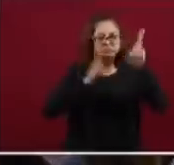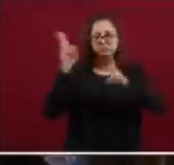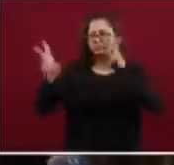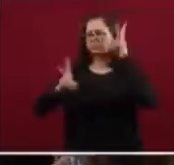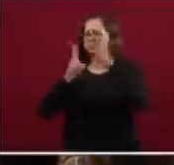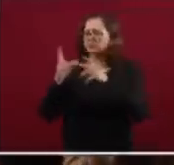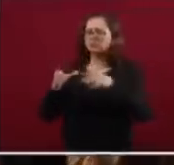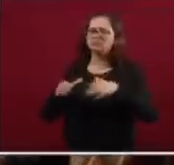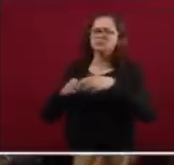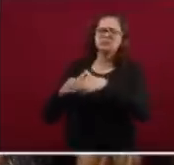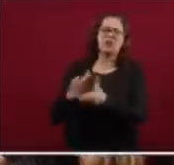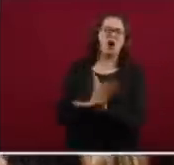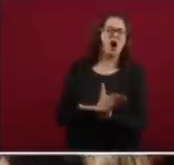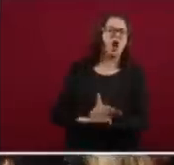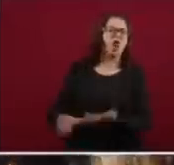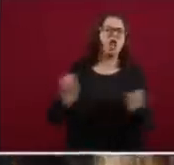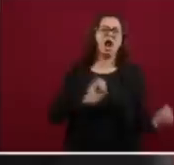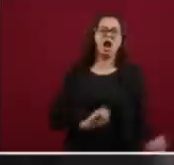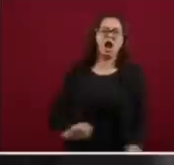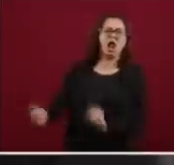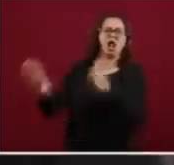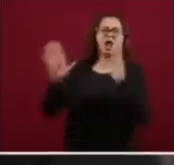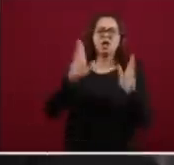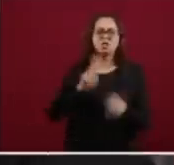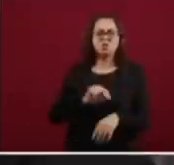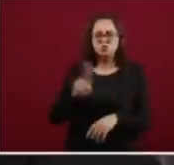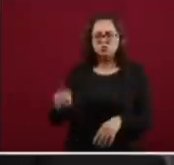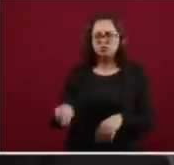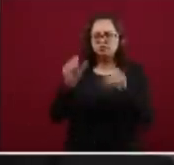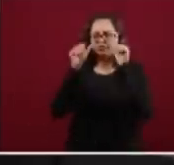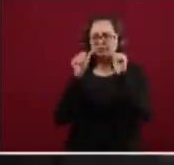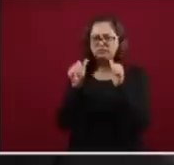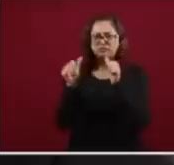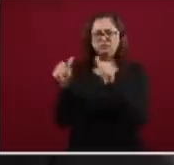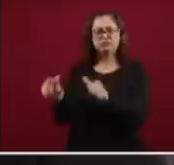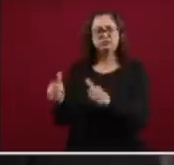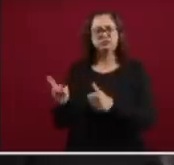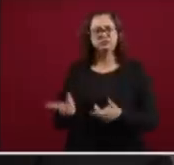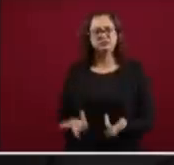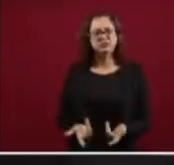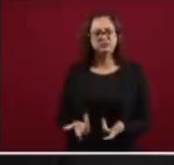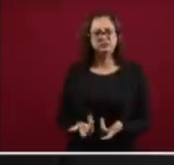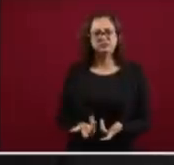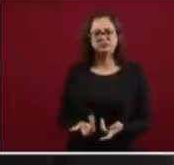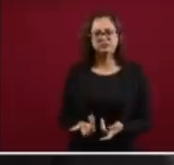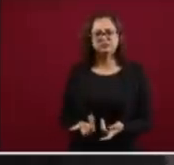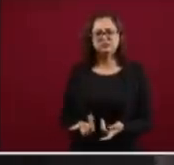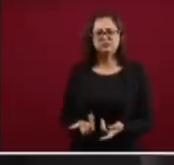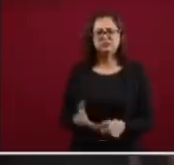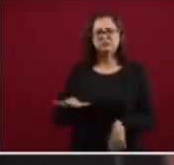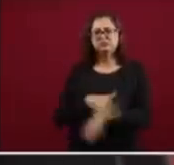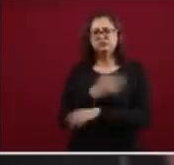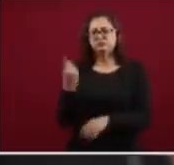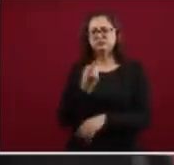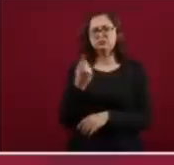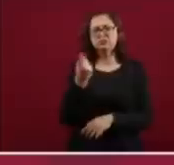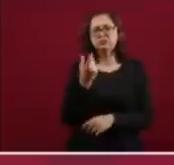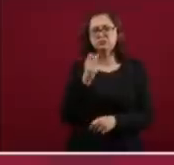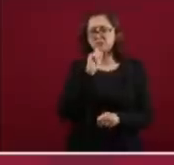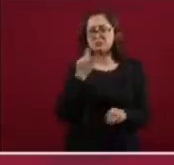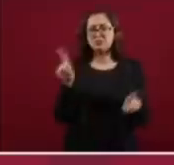marginados porque también ellos este desaparecieron